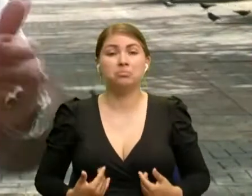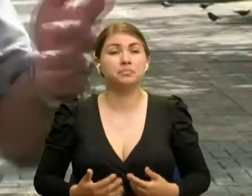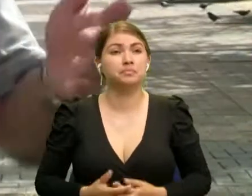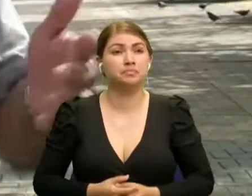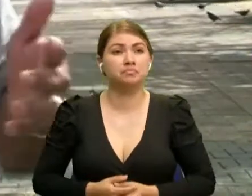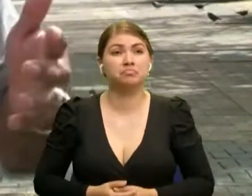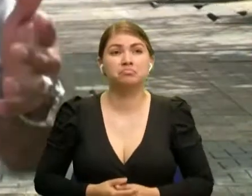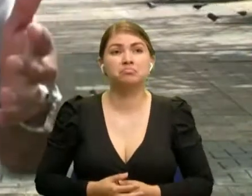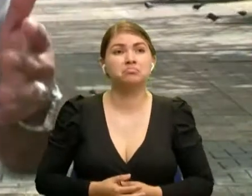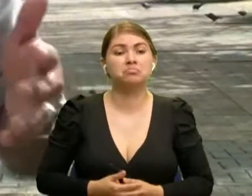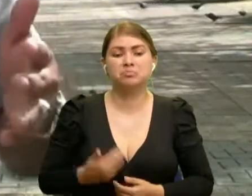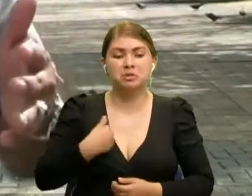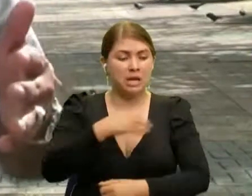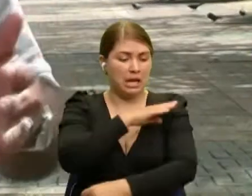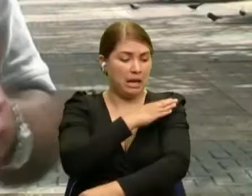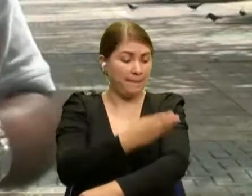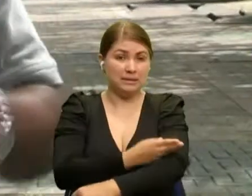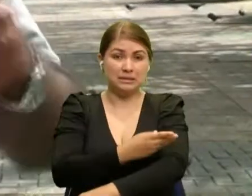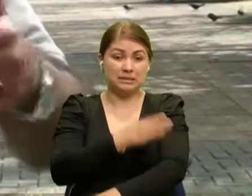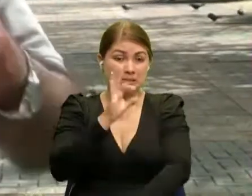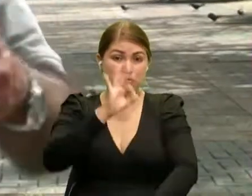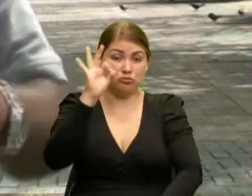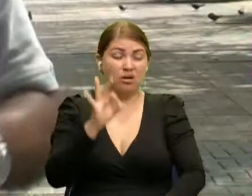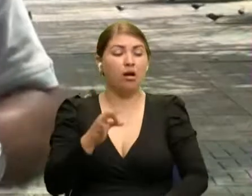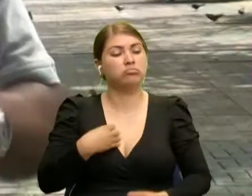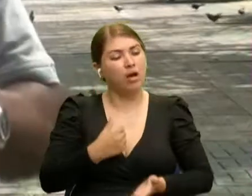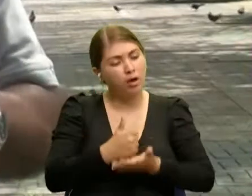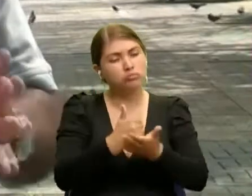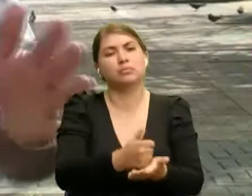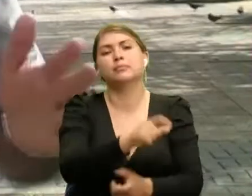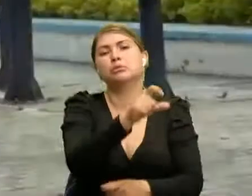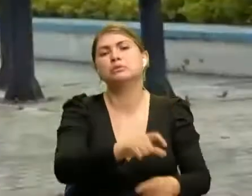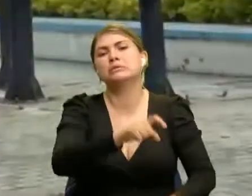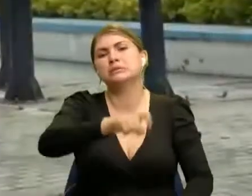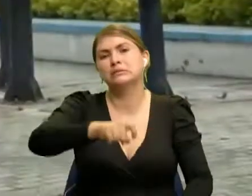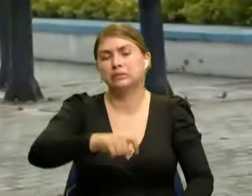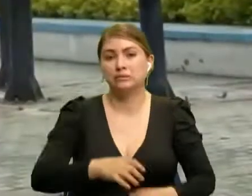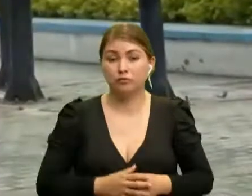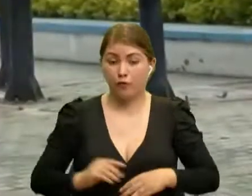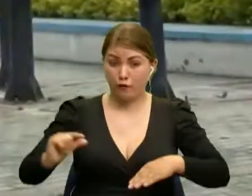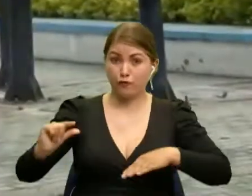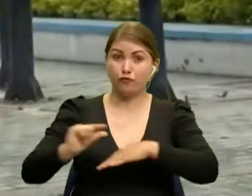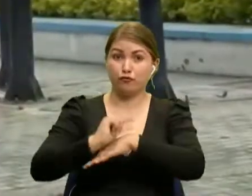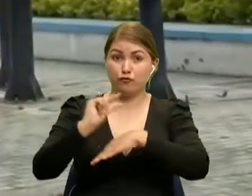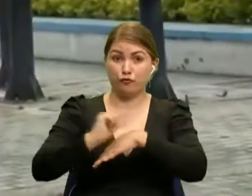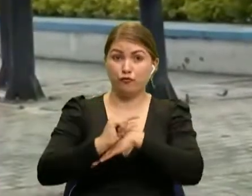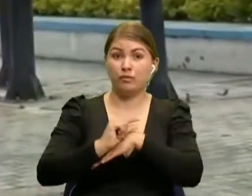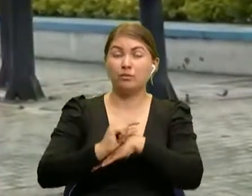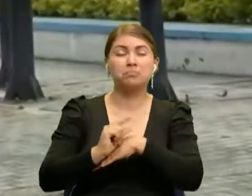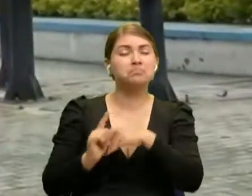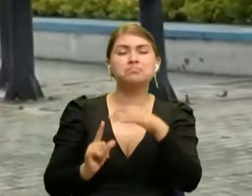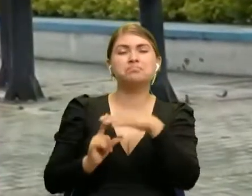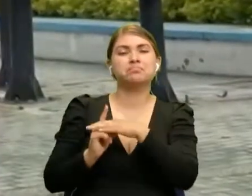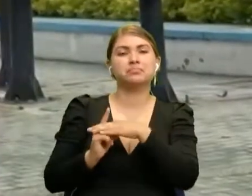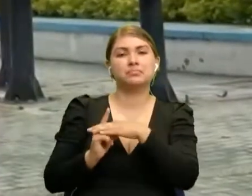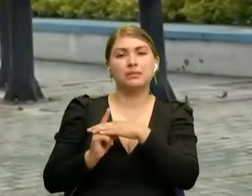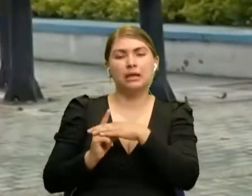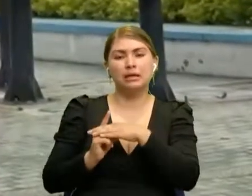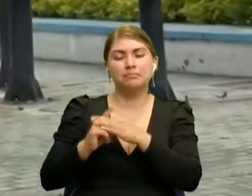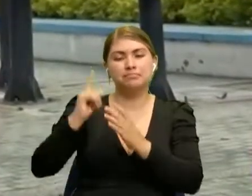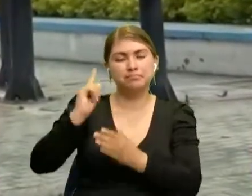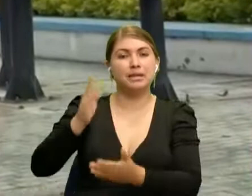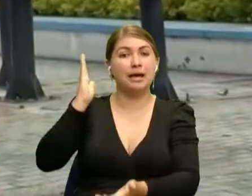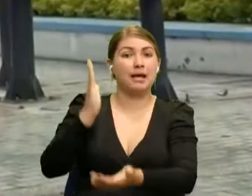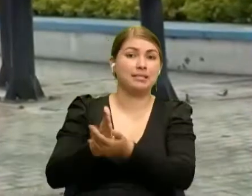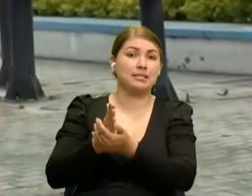no tiene la capacidad total de ayudar y colaborar a los más necesitados la fundación es fruto de un atentado